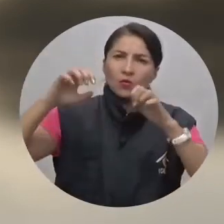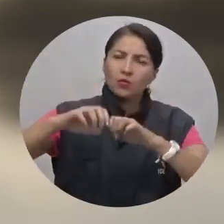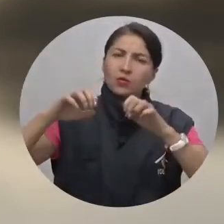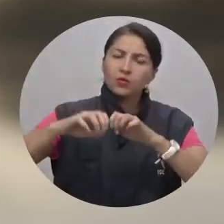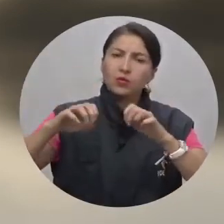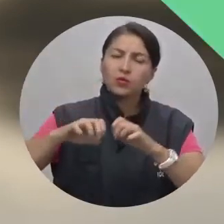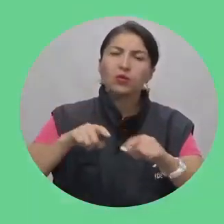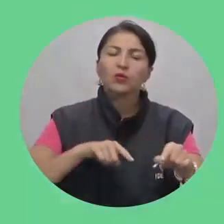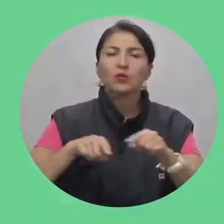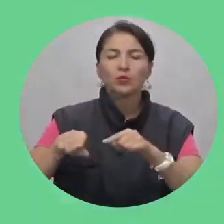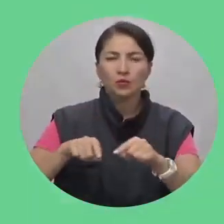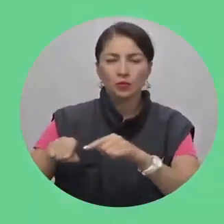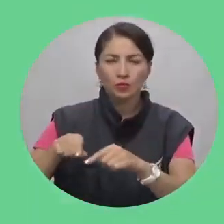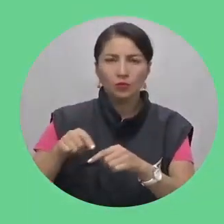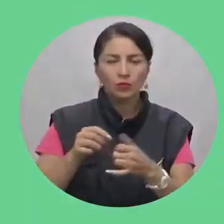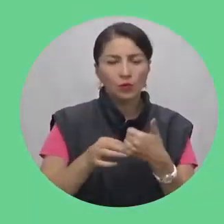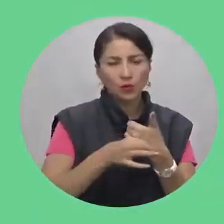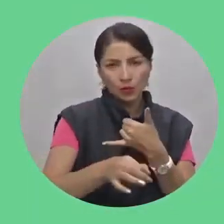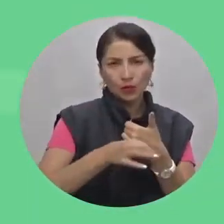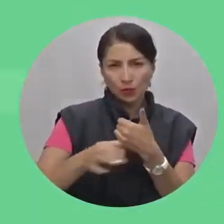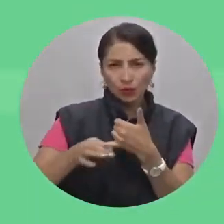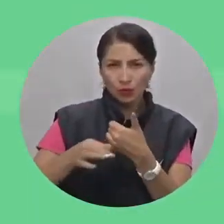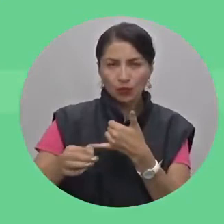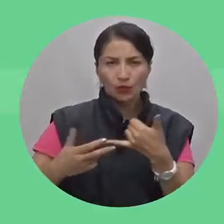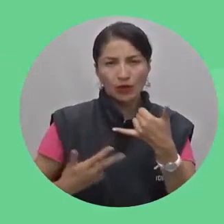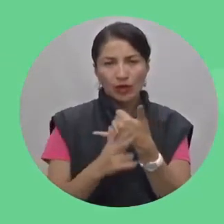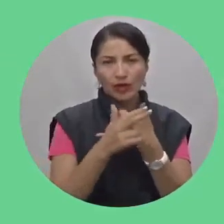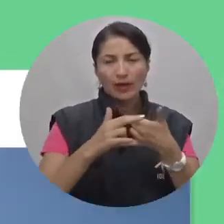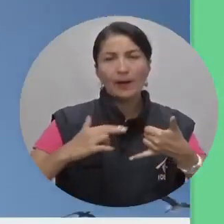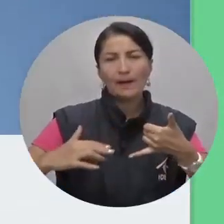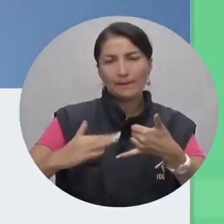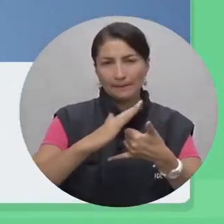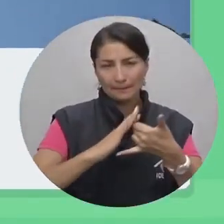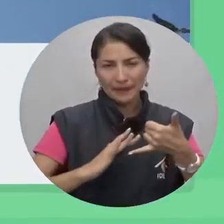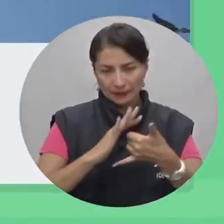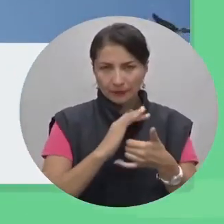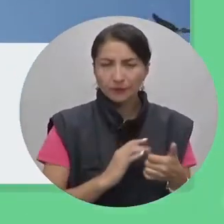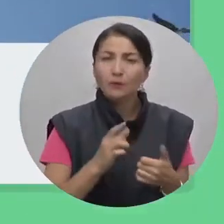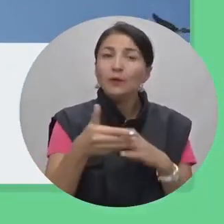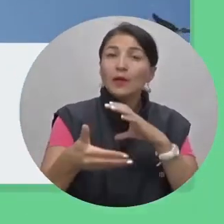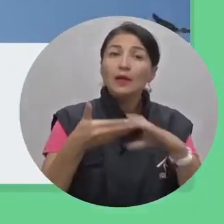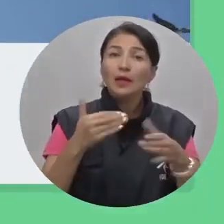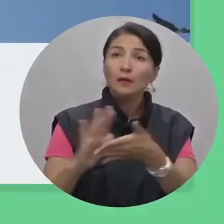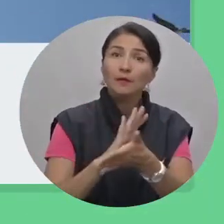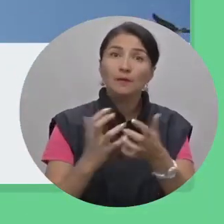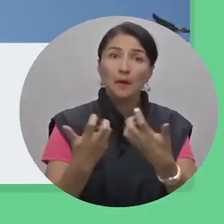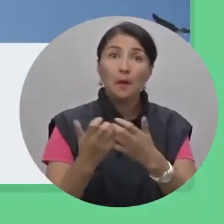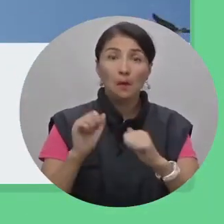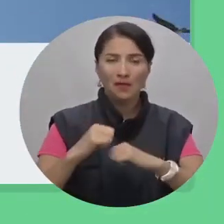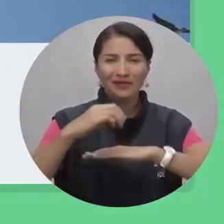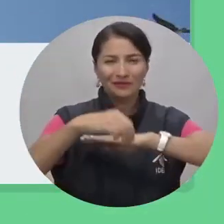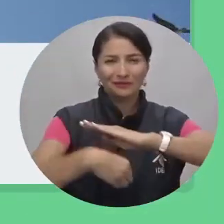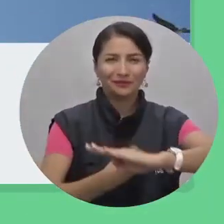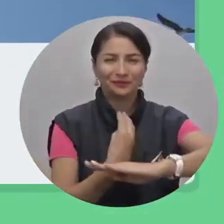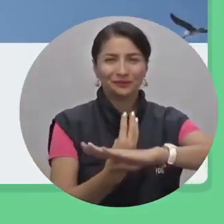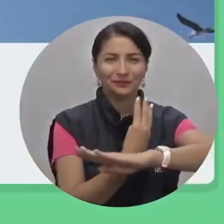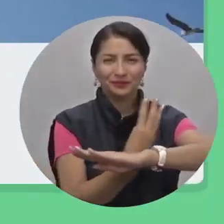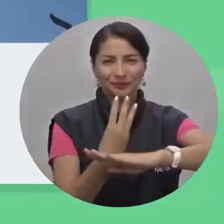algunos municipios de las regiones Andina y Pacífica. Para mayor información sobre el pronóstico del tiempo, visítenos en